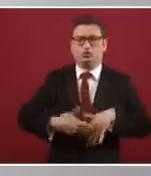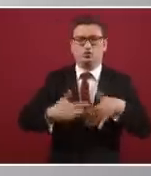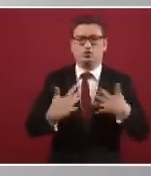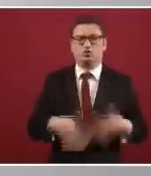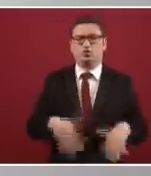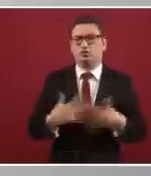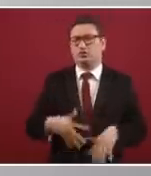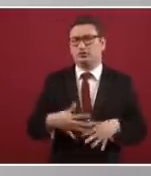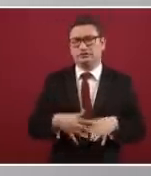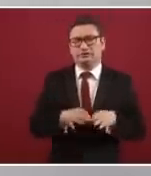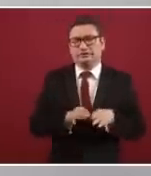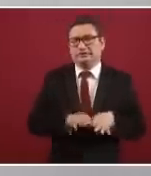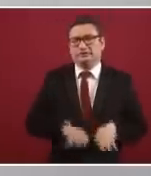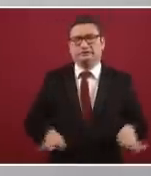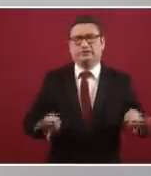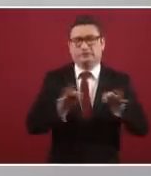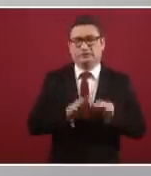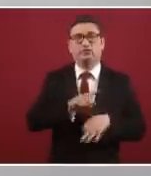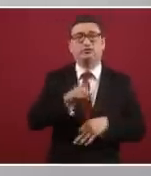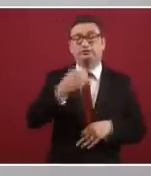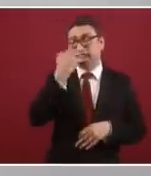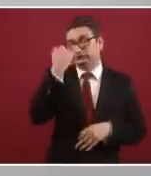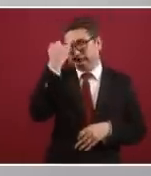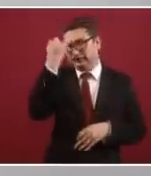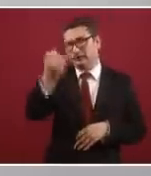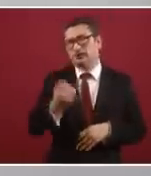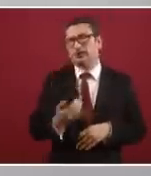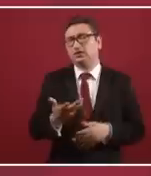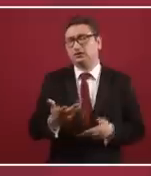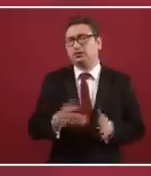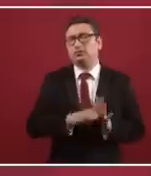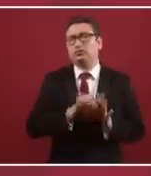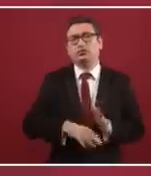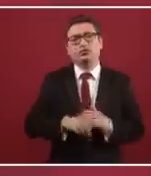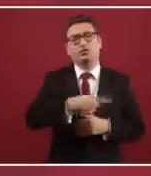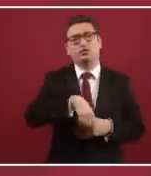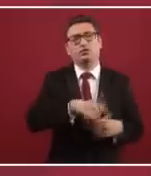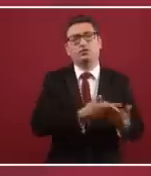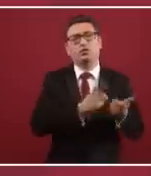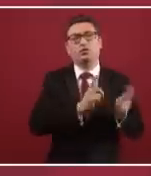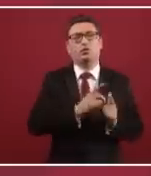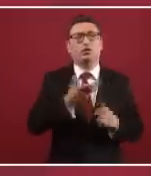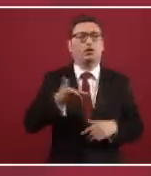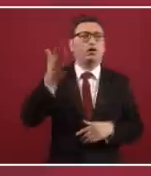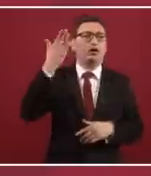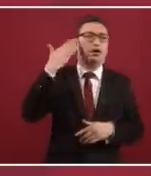Imagínense cómo están los que se sentían dueños de México.